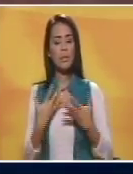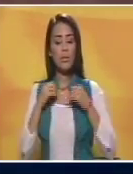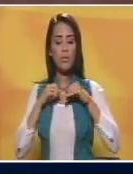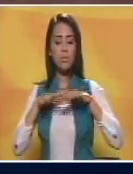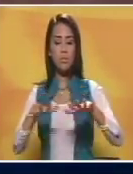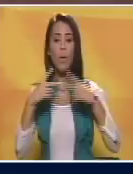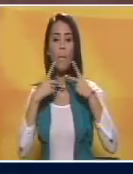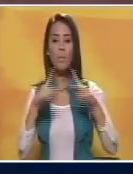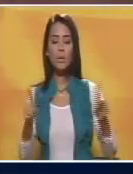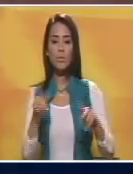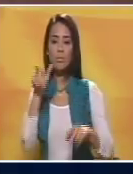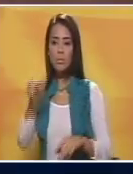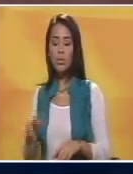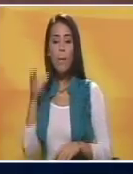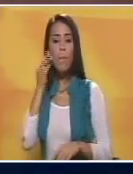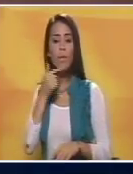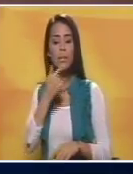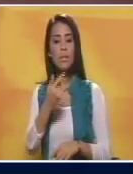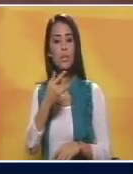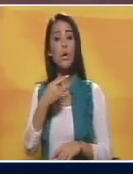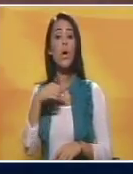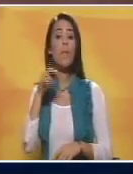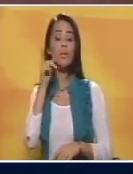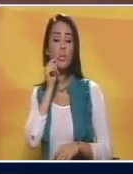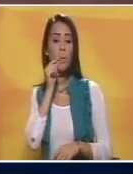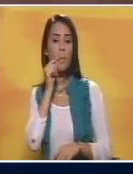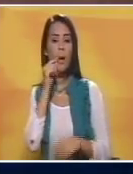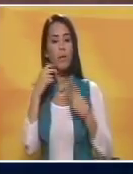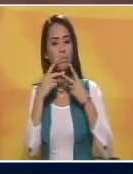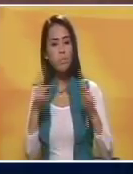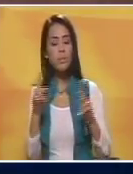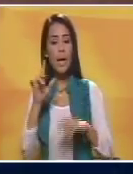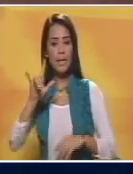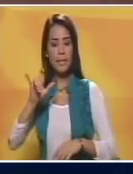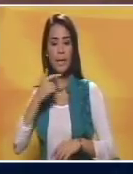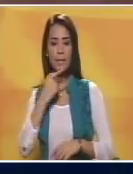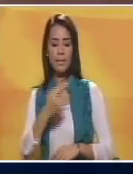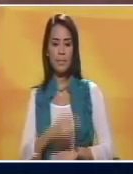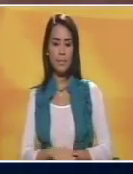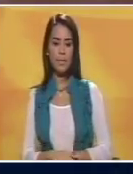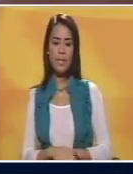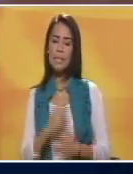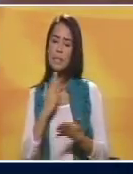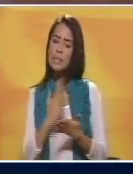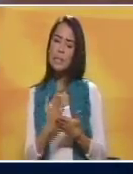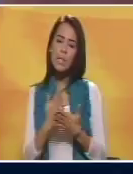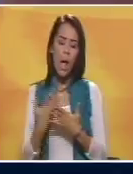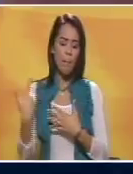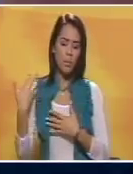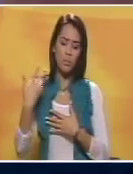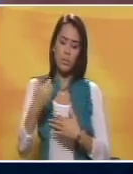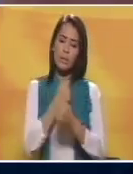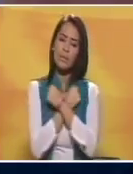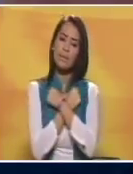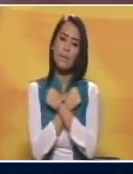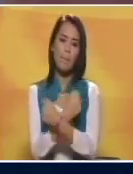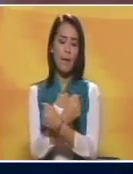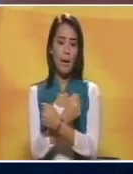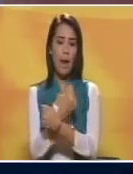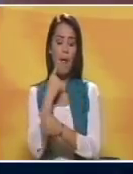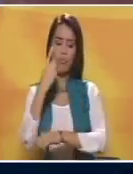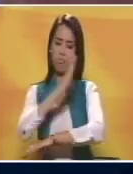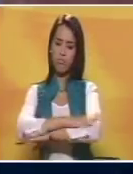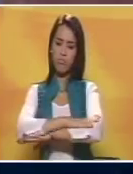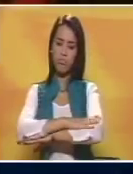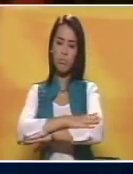sociales. Ella quiso despedirse de su padre con un emotivo mensaje en Instagram que dice: "Siempre te amaré, nos diste fuerza, nos